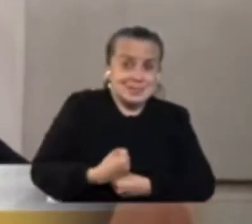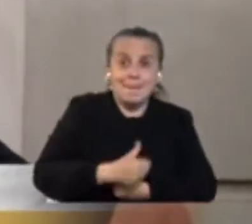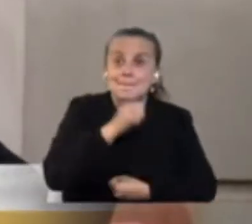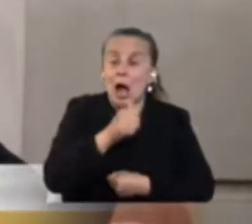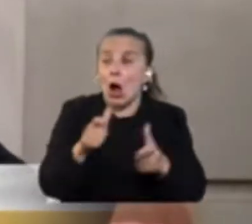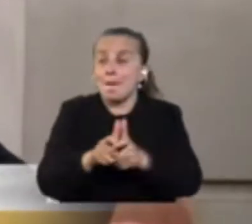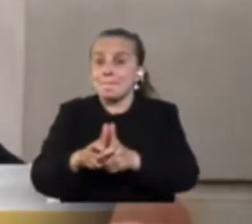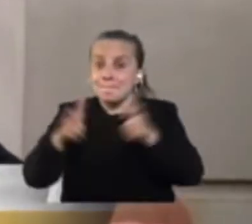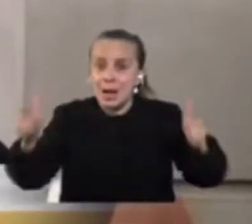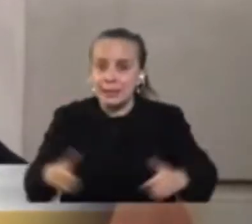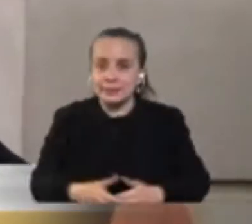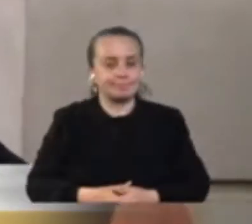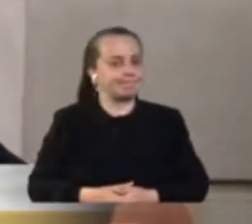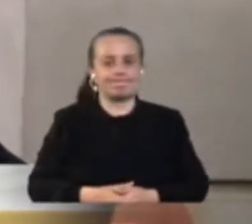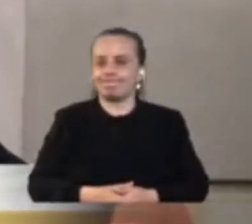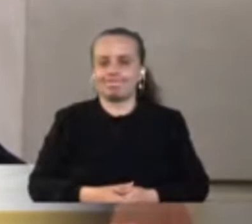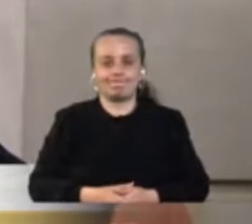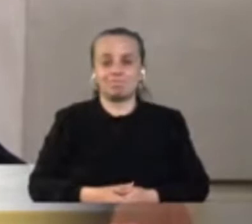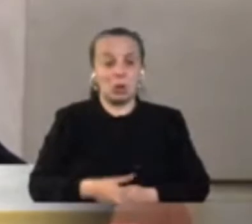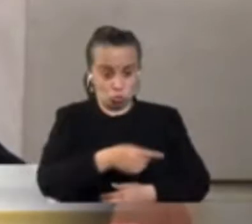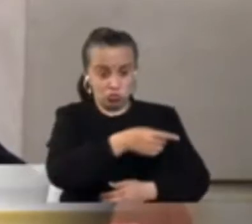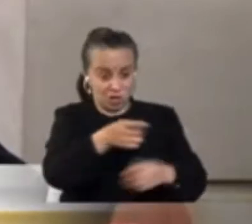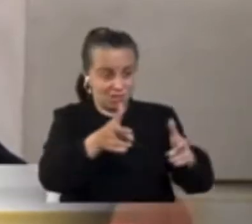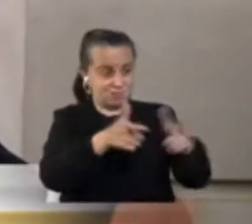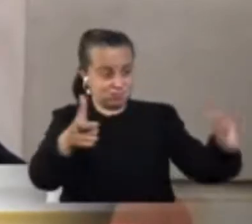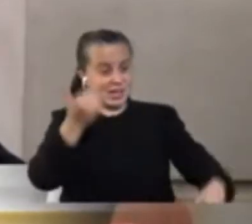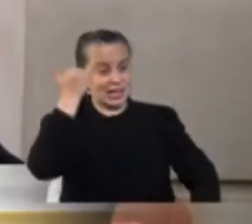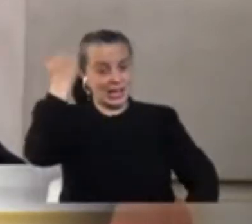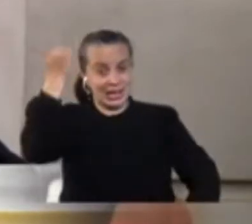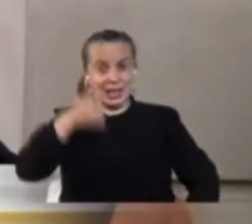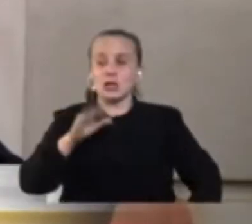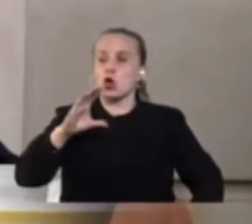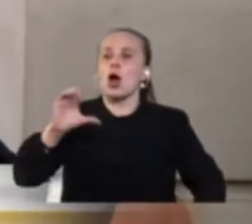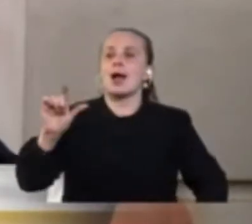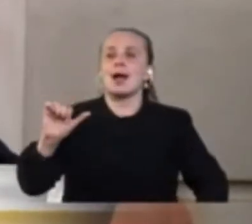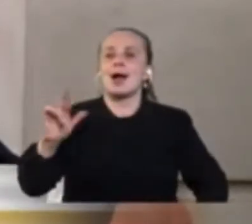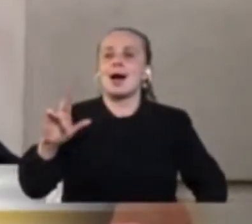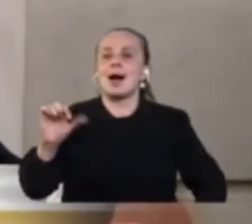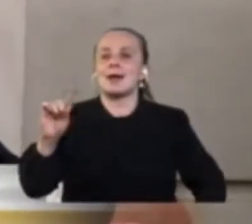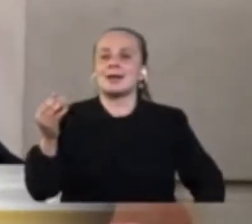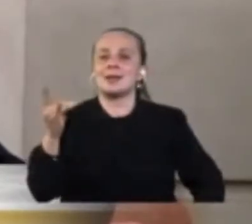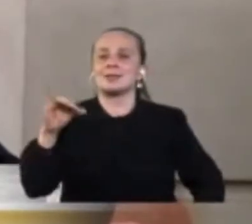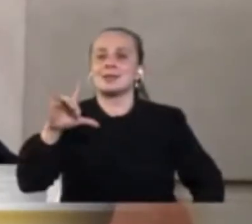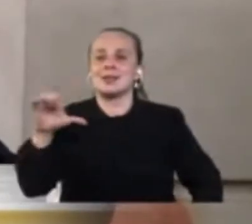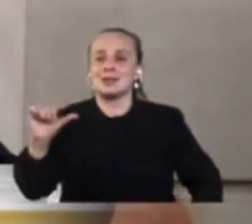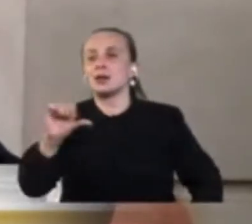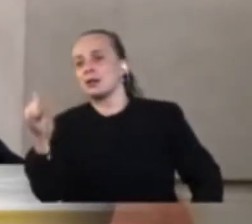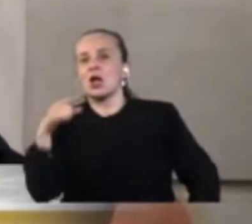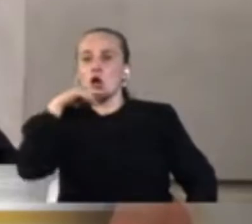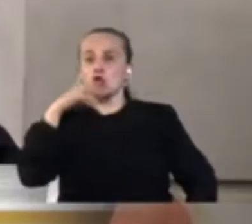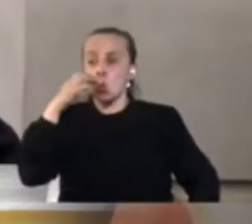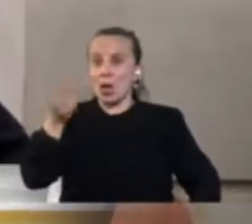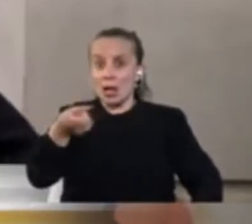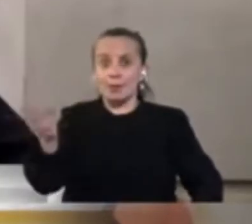Y se les ocurrió a ustedes y al gobierno Carrasquilla y Duque aumentarle los impuestos a